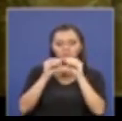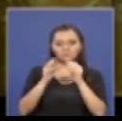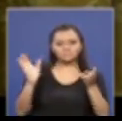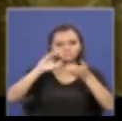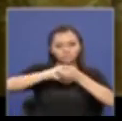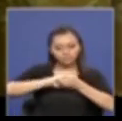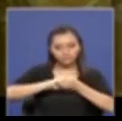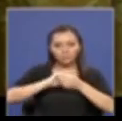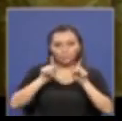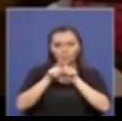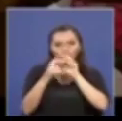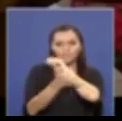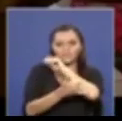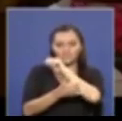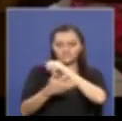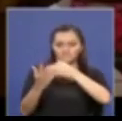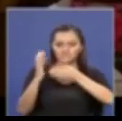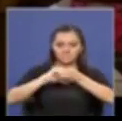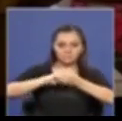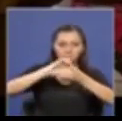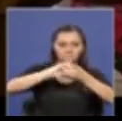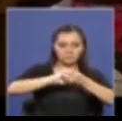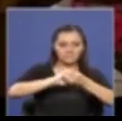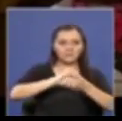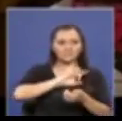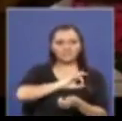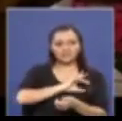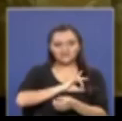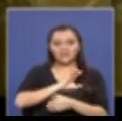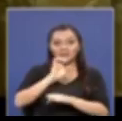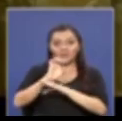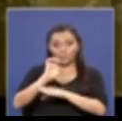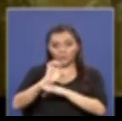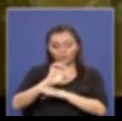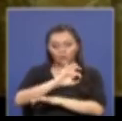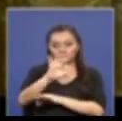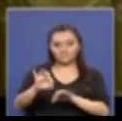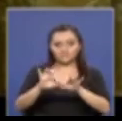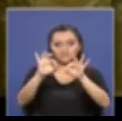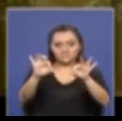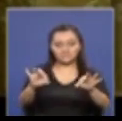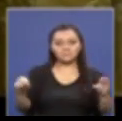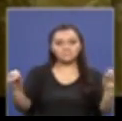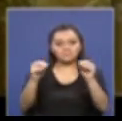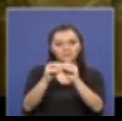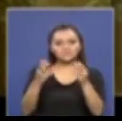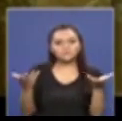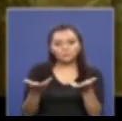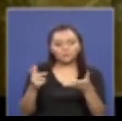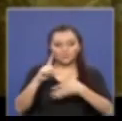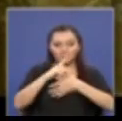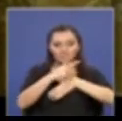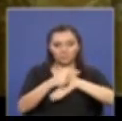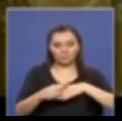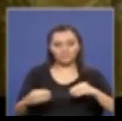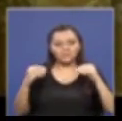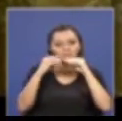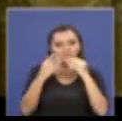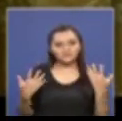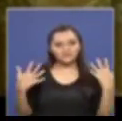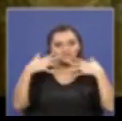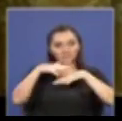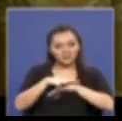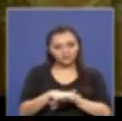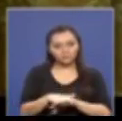que hay entre nuestros países. Y Chile y Ecuador han contribuido cada uno de su realidad a hacer de América Latina una región más